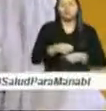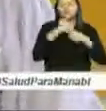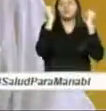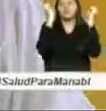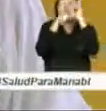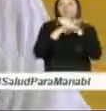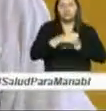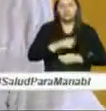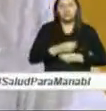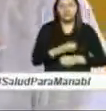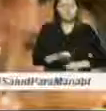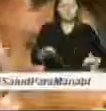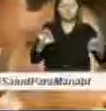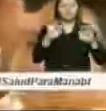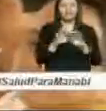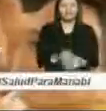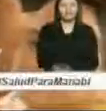bienestar de nuestro pueblo.